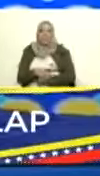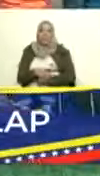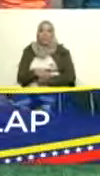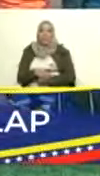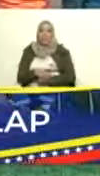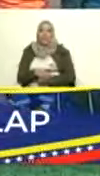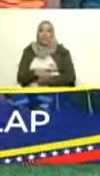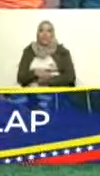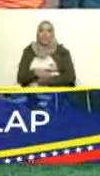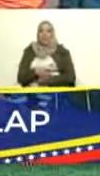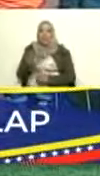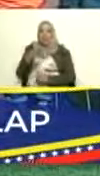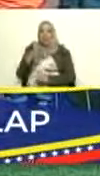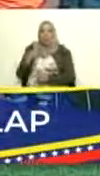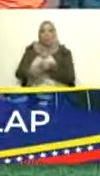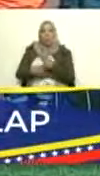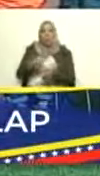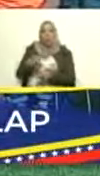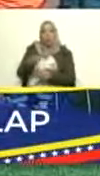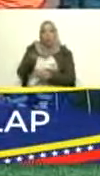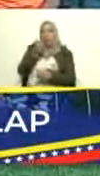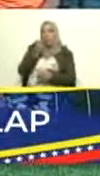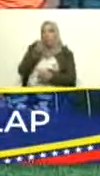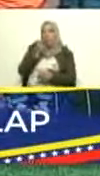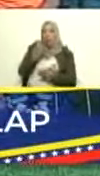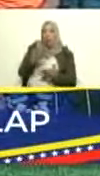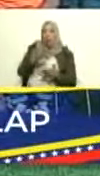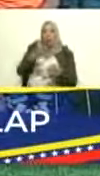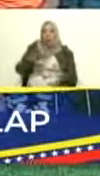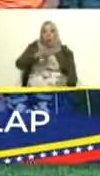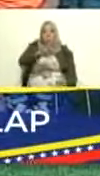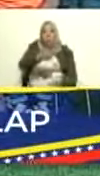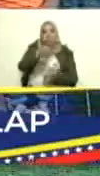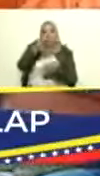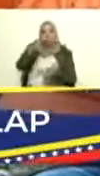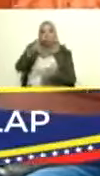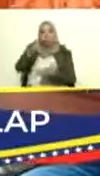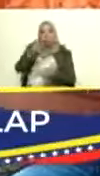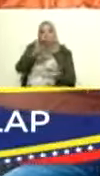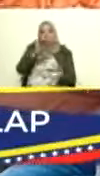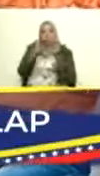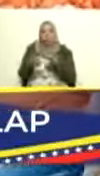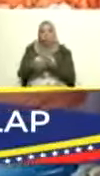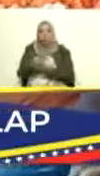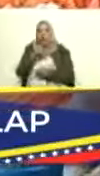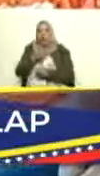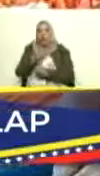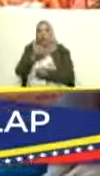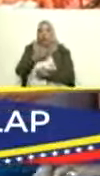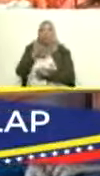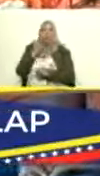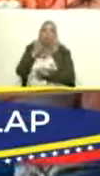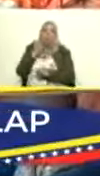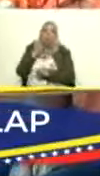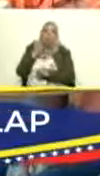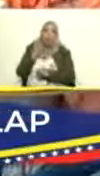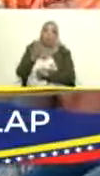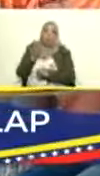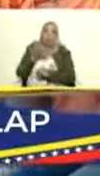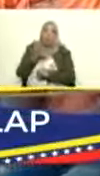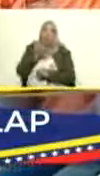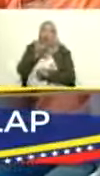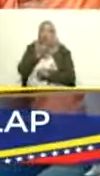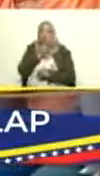de ahí nacieron los CLAP, de la resistencia de la mujer madre, de la mujer